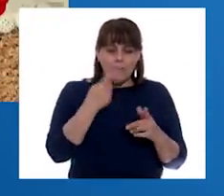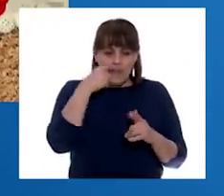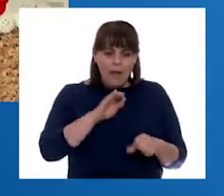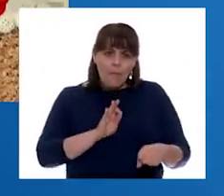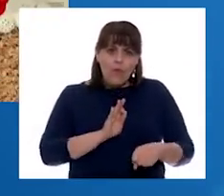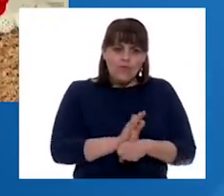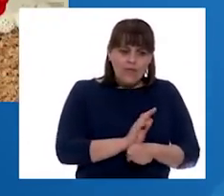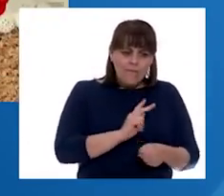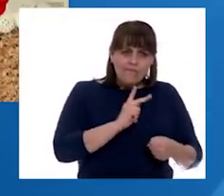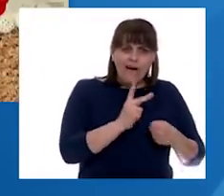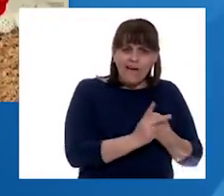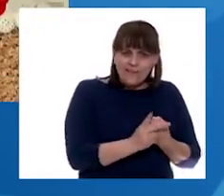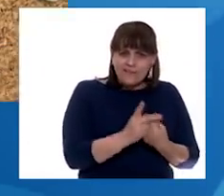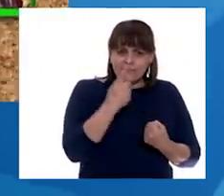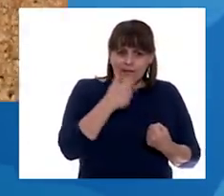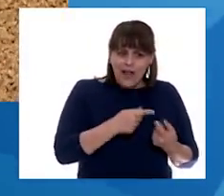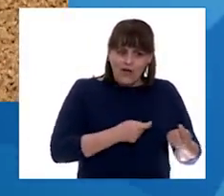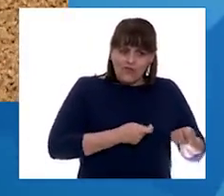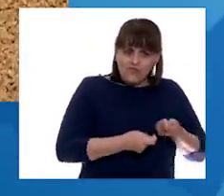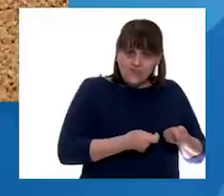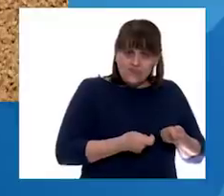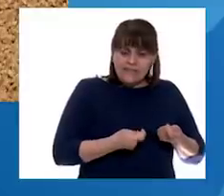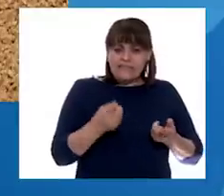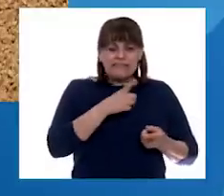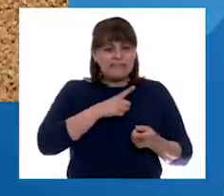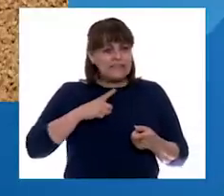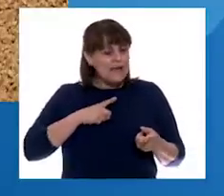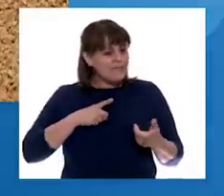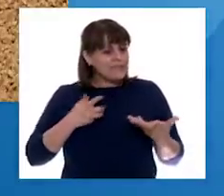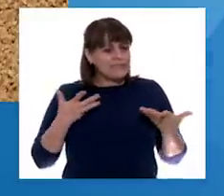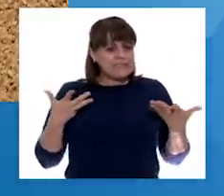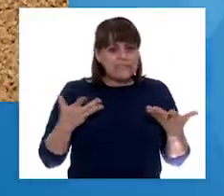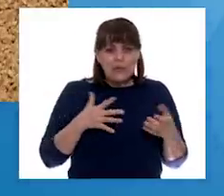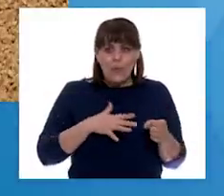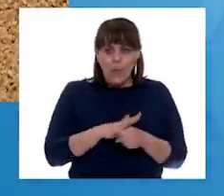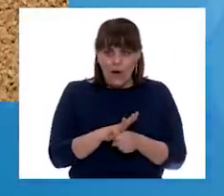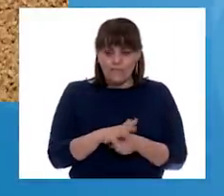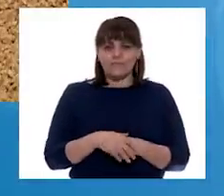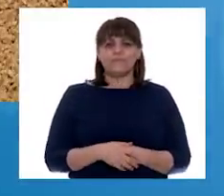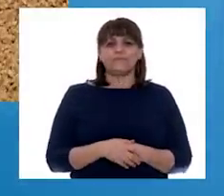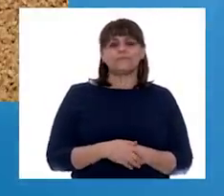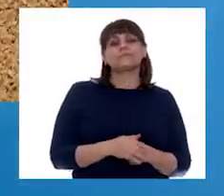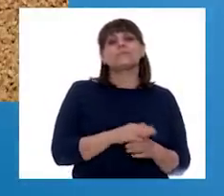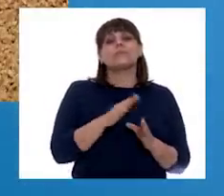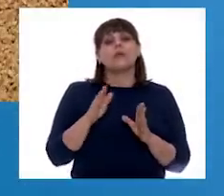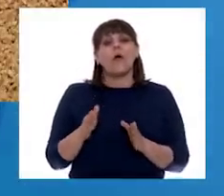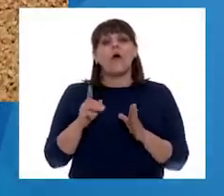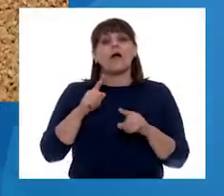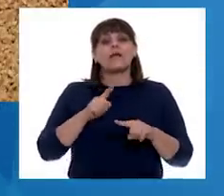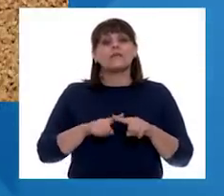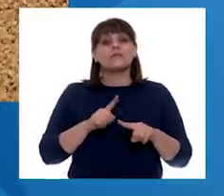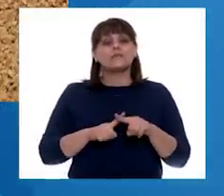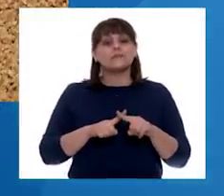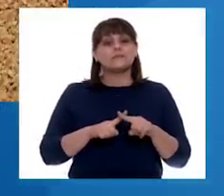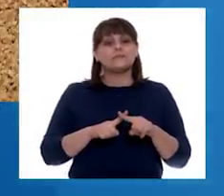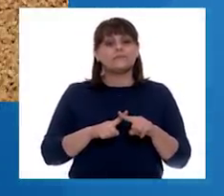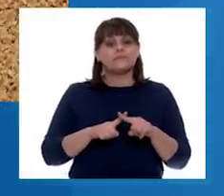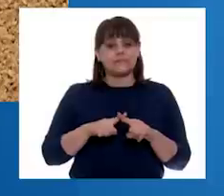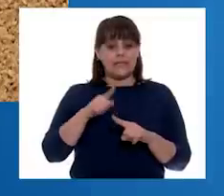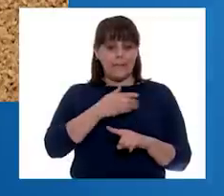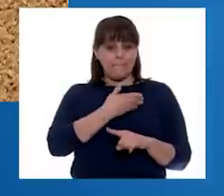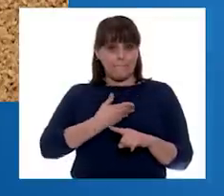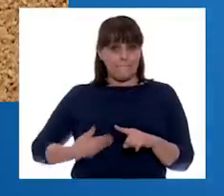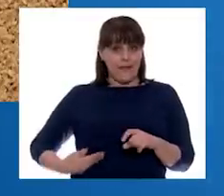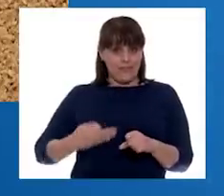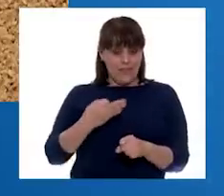indefensos, alguna decisión debía ser tomada. Por sus méritos como caudillo, conciliador de la independencia de México y actual presidente de